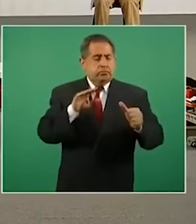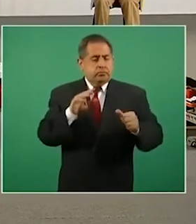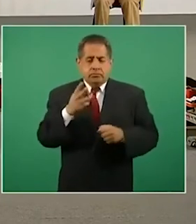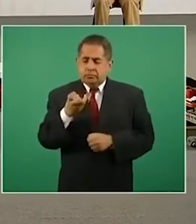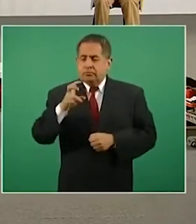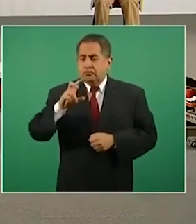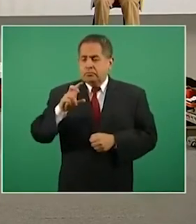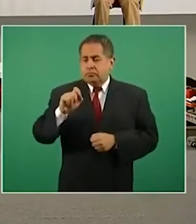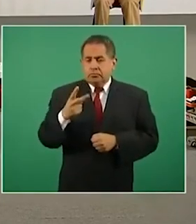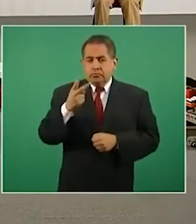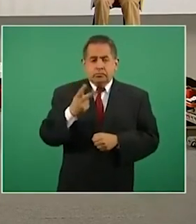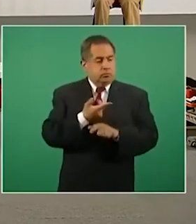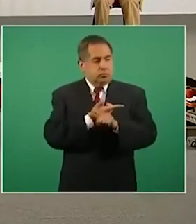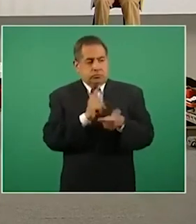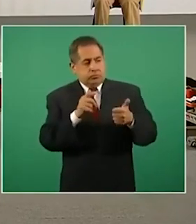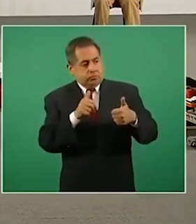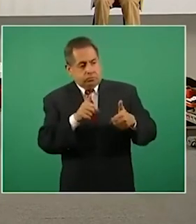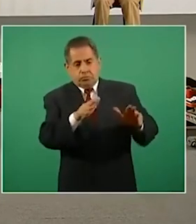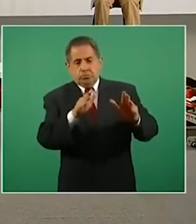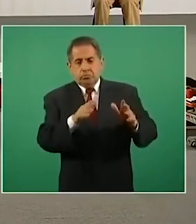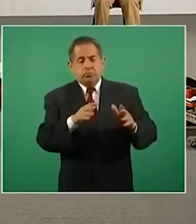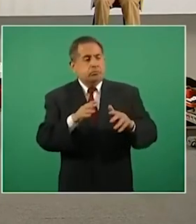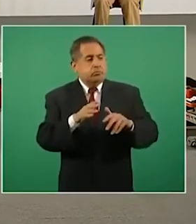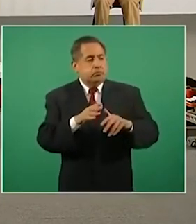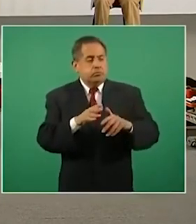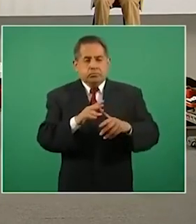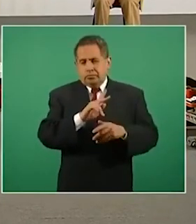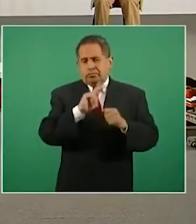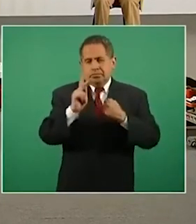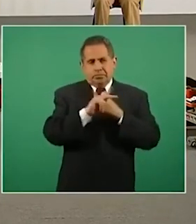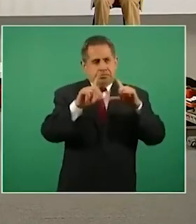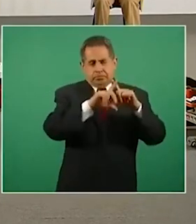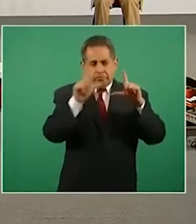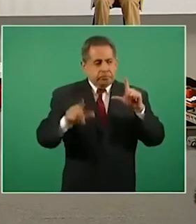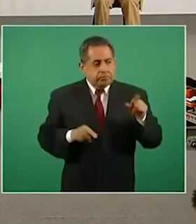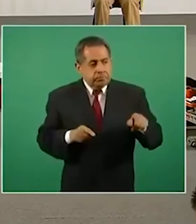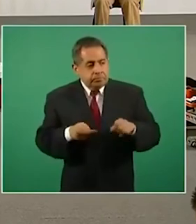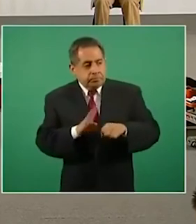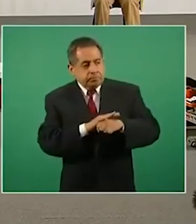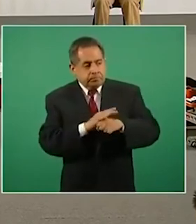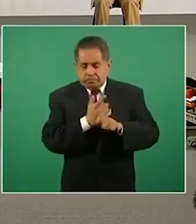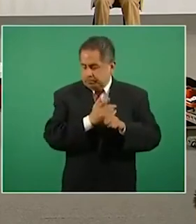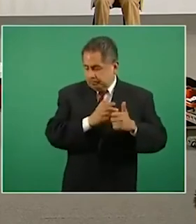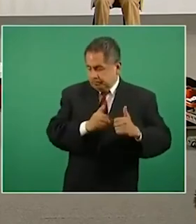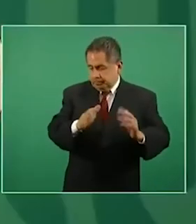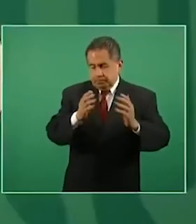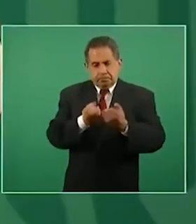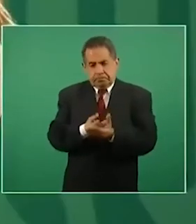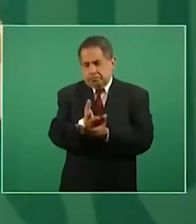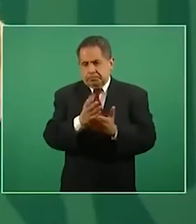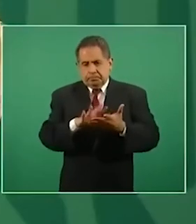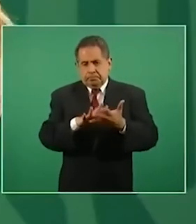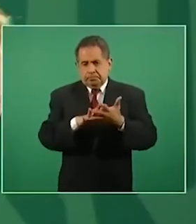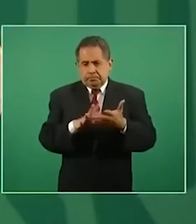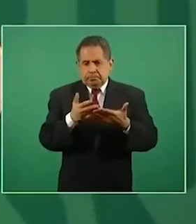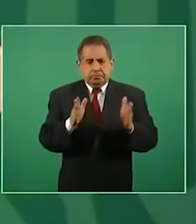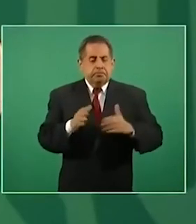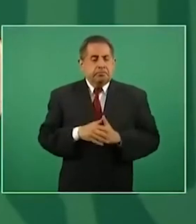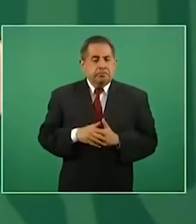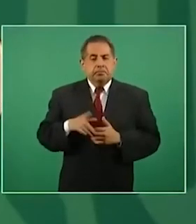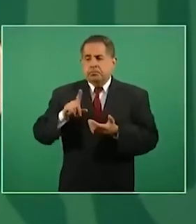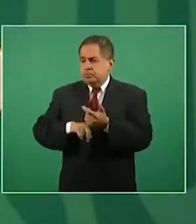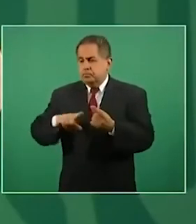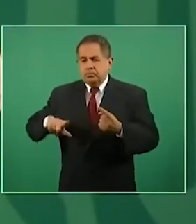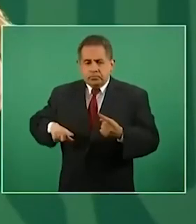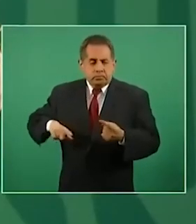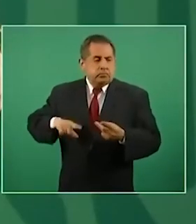3,322 preliberaciones en todo el país. Esto, tengo que decirlo, ha sido un esfuerzo de los gobiernos estatales, de los centros